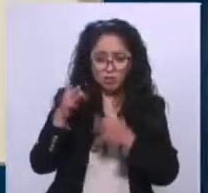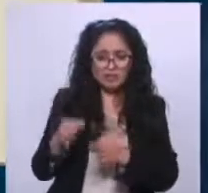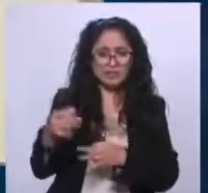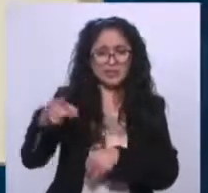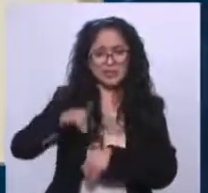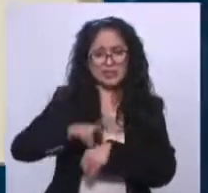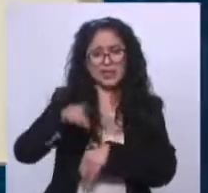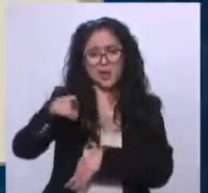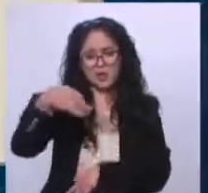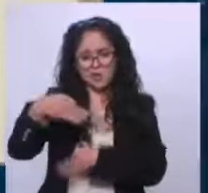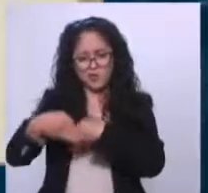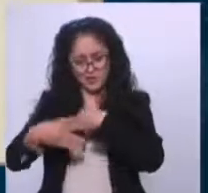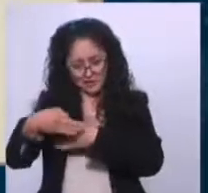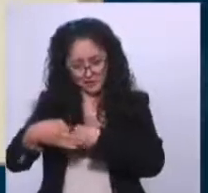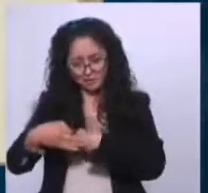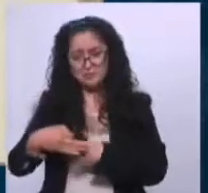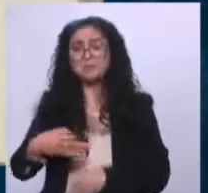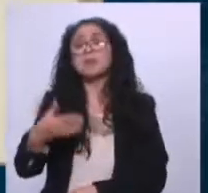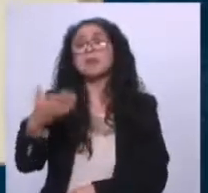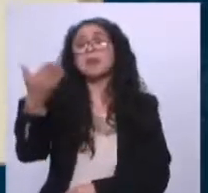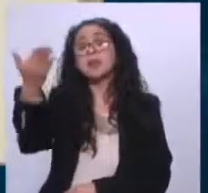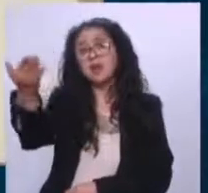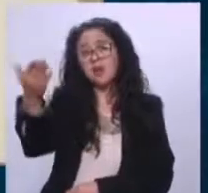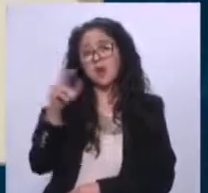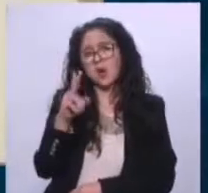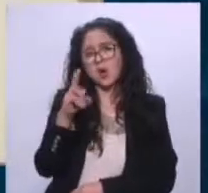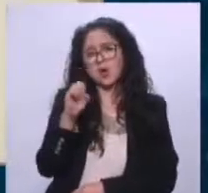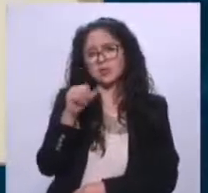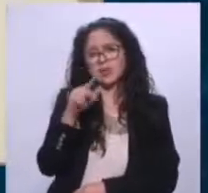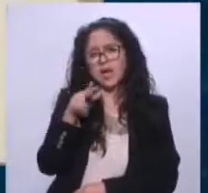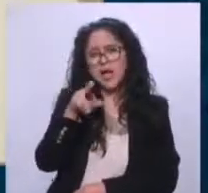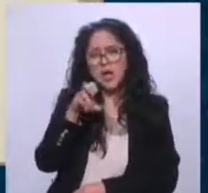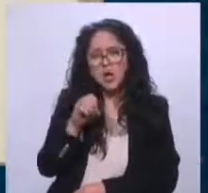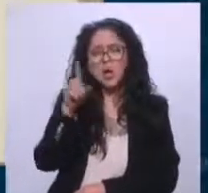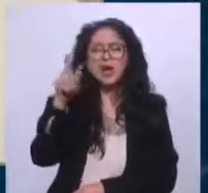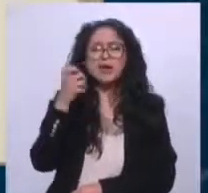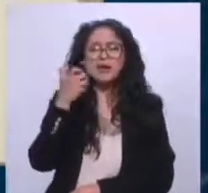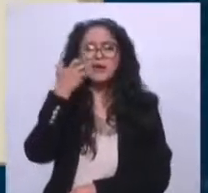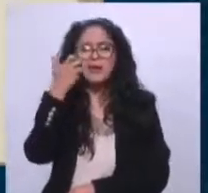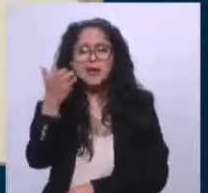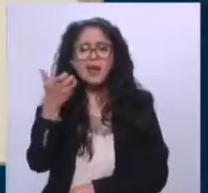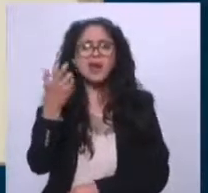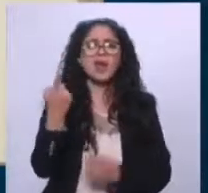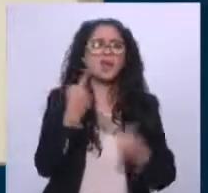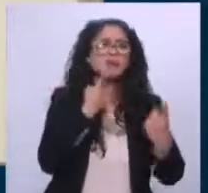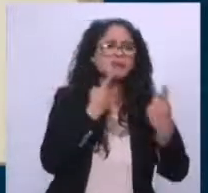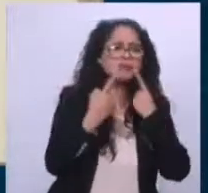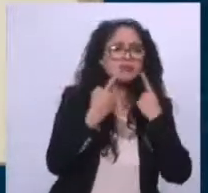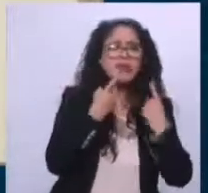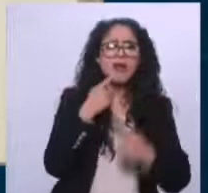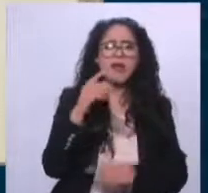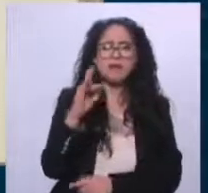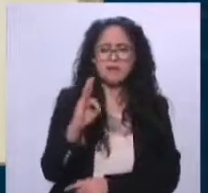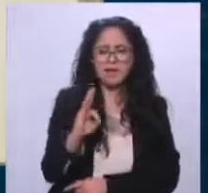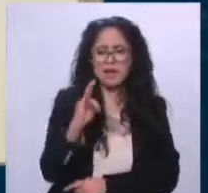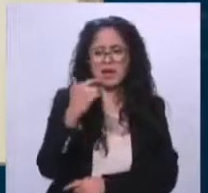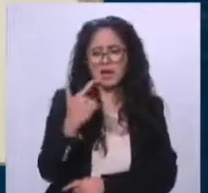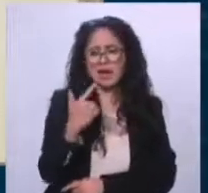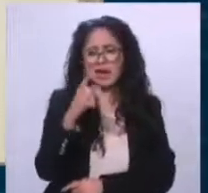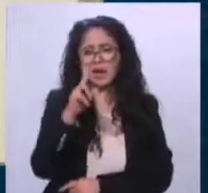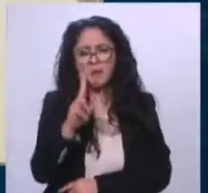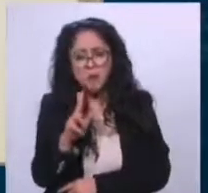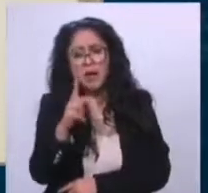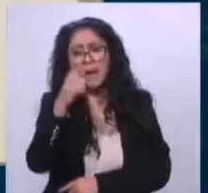Rosario Robles pues ha solicitado acogerse o está en negociación con la Fiscalía General para efectos de que le